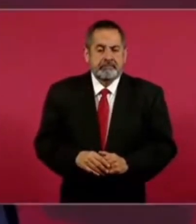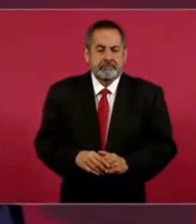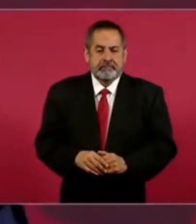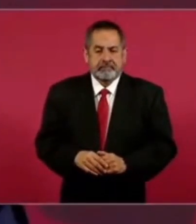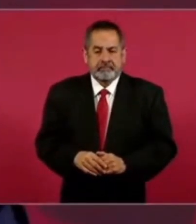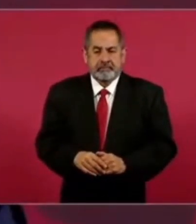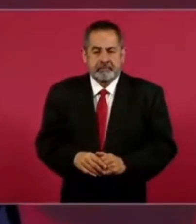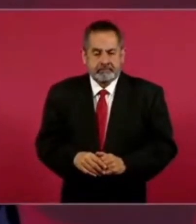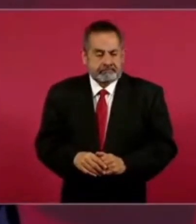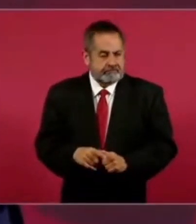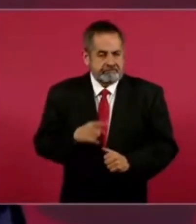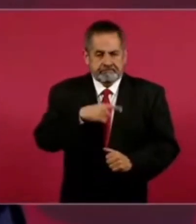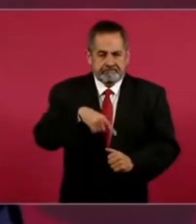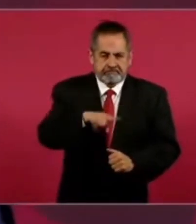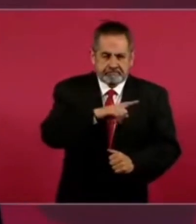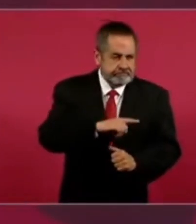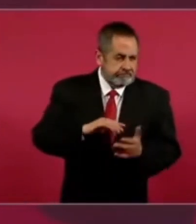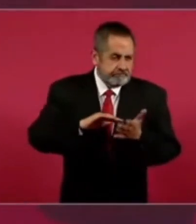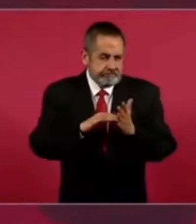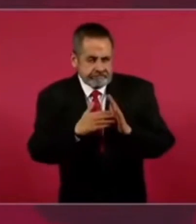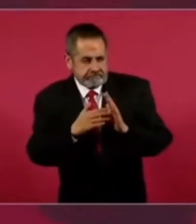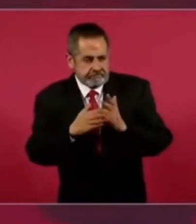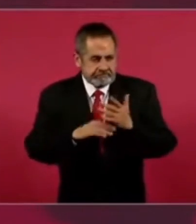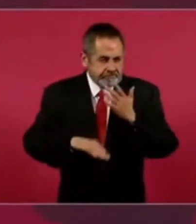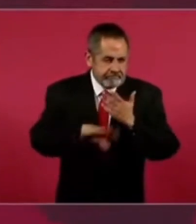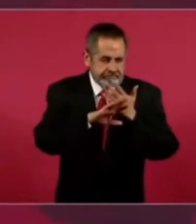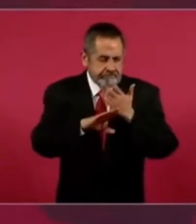evadiendo siempre el acoso.